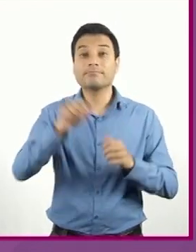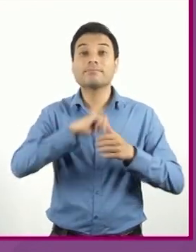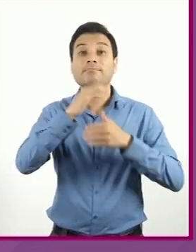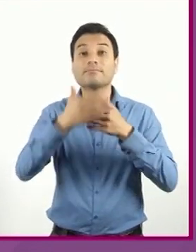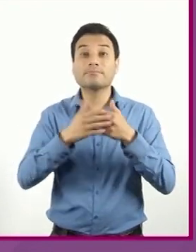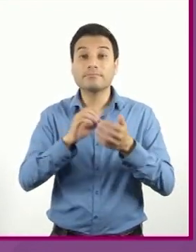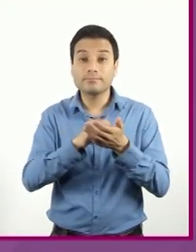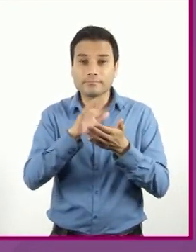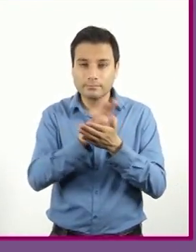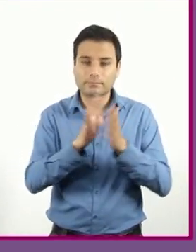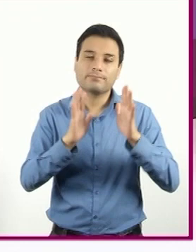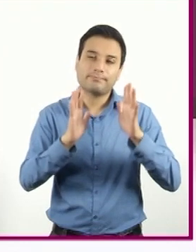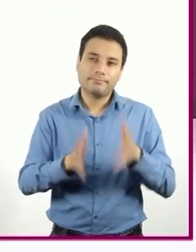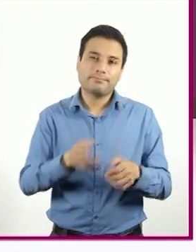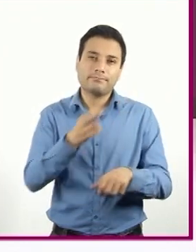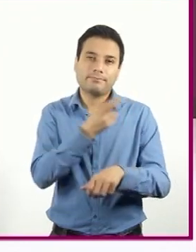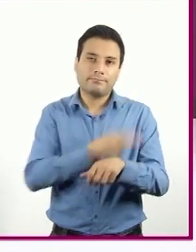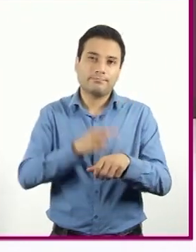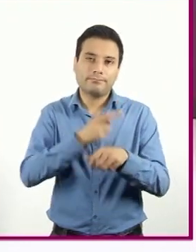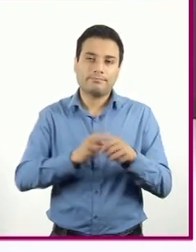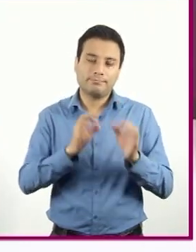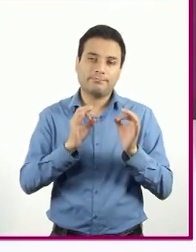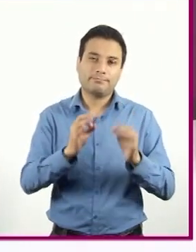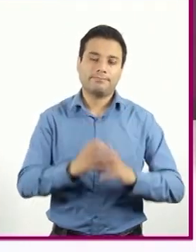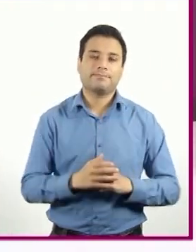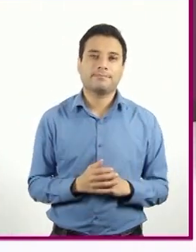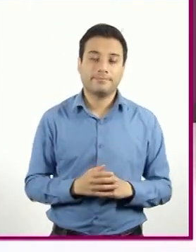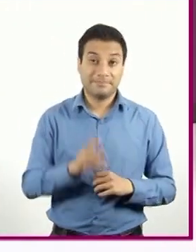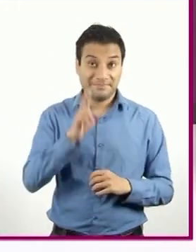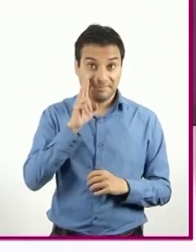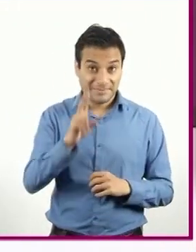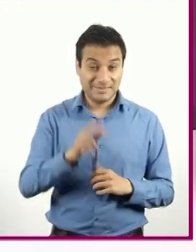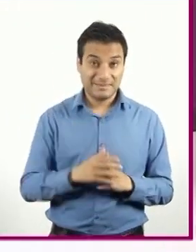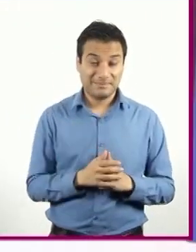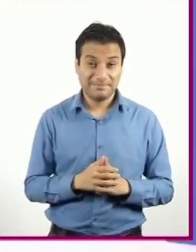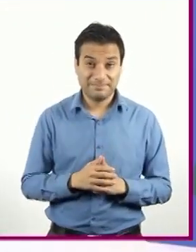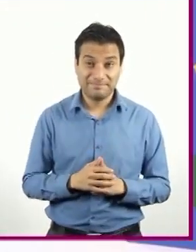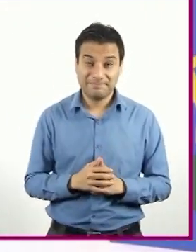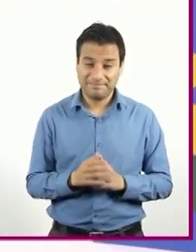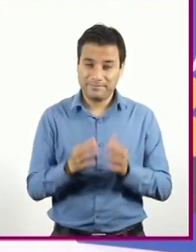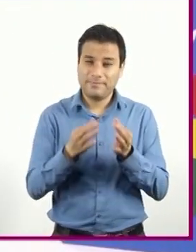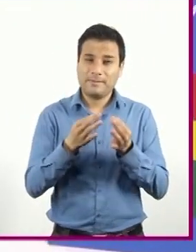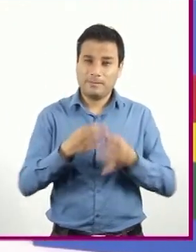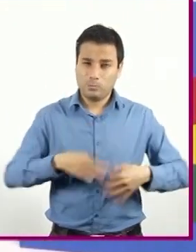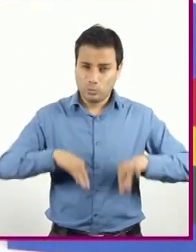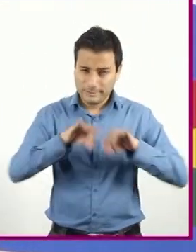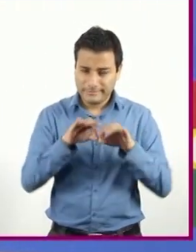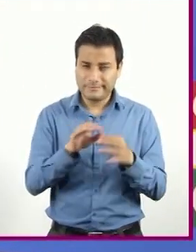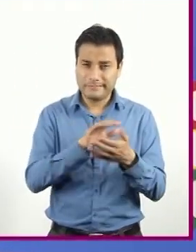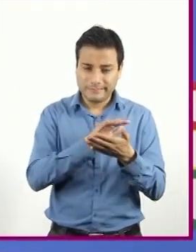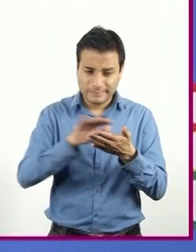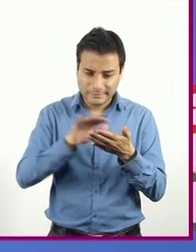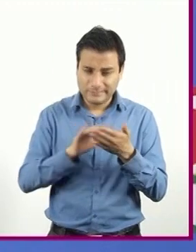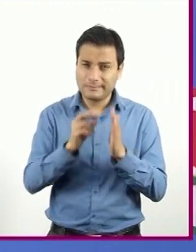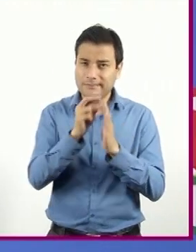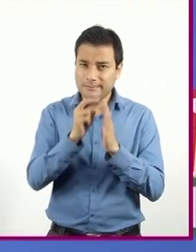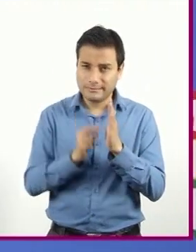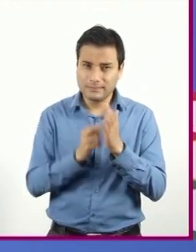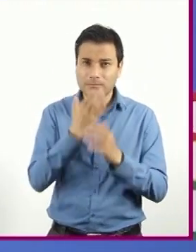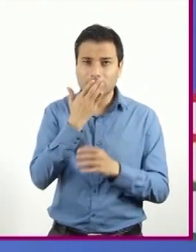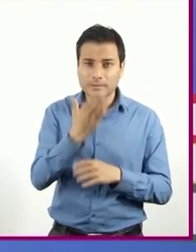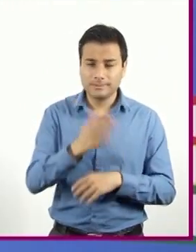realizar su trámite. Pueden darse cuenta de la importancia de leer con cuidado las